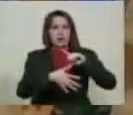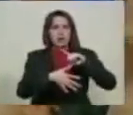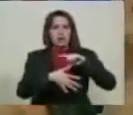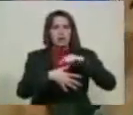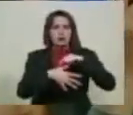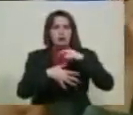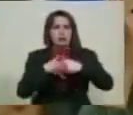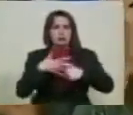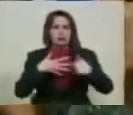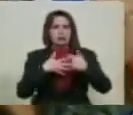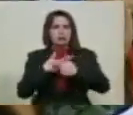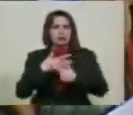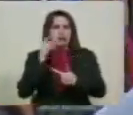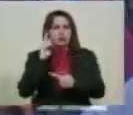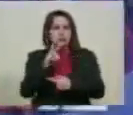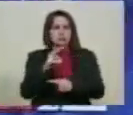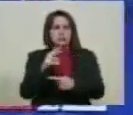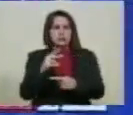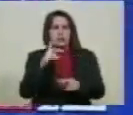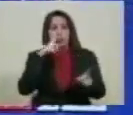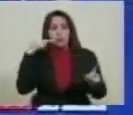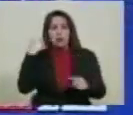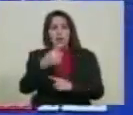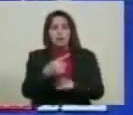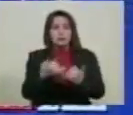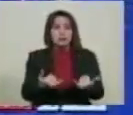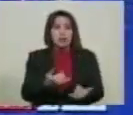que amenazan, compañeros,